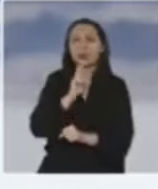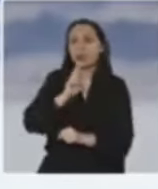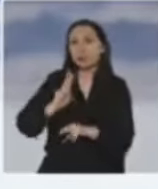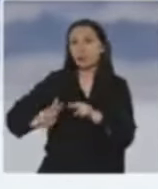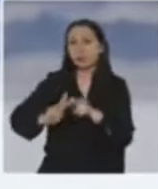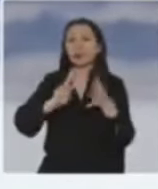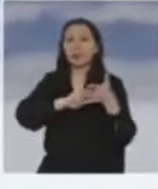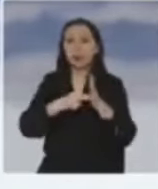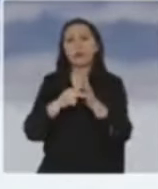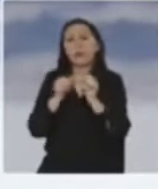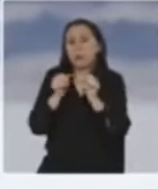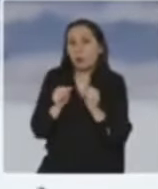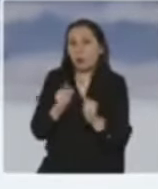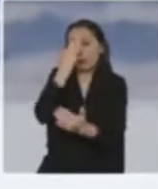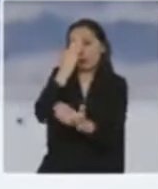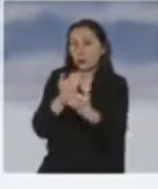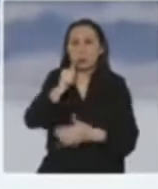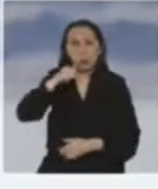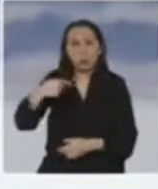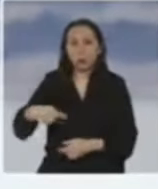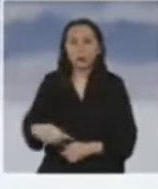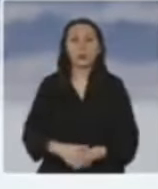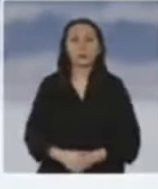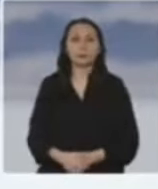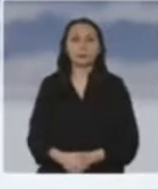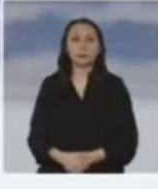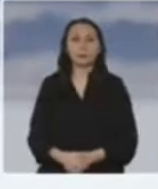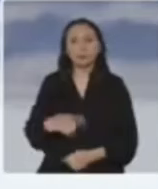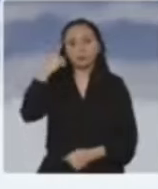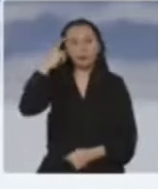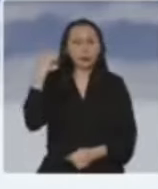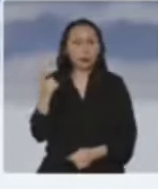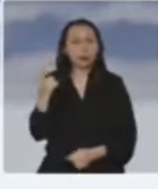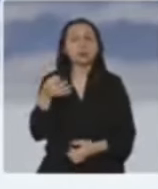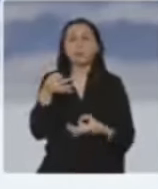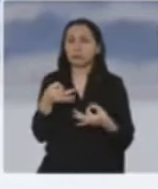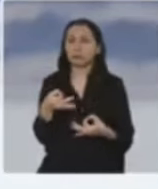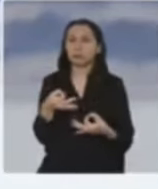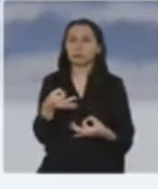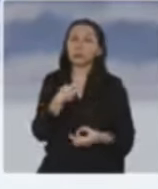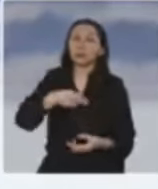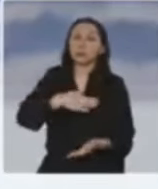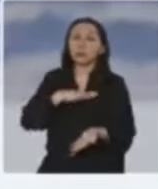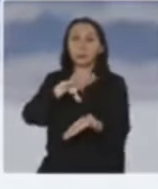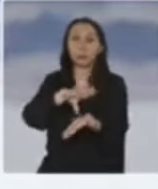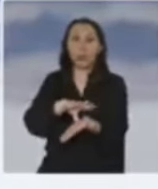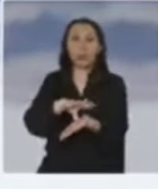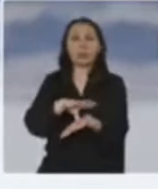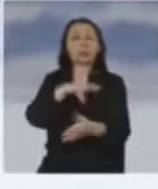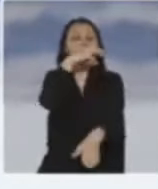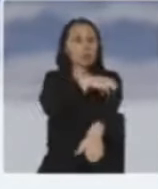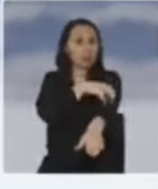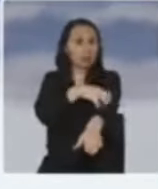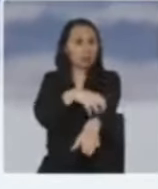resolver los problemas que enfrentan día a día creo firmemente que nuestro país y desde sus